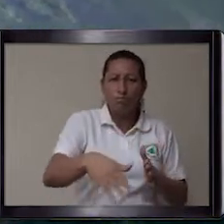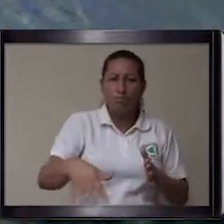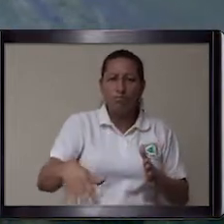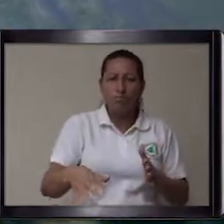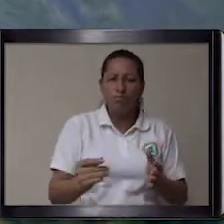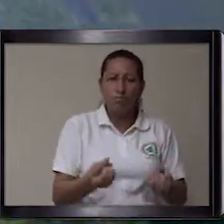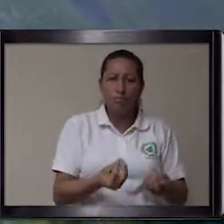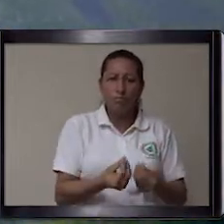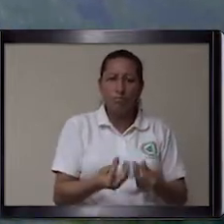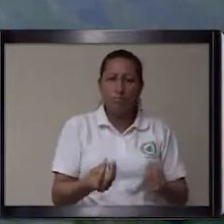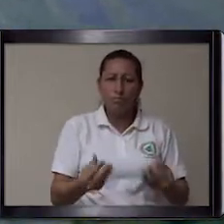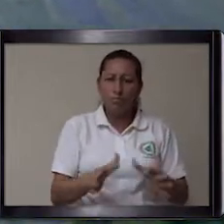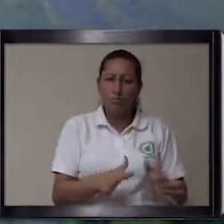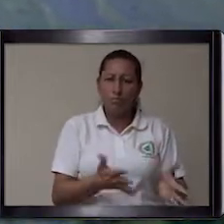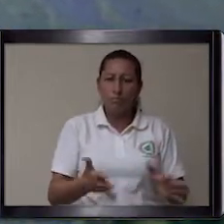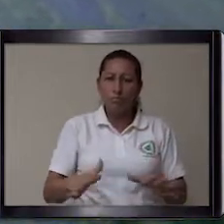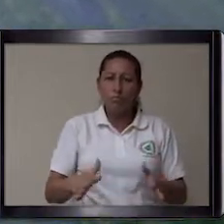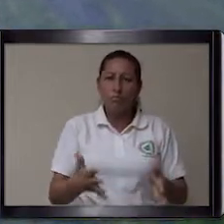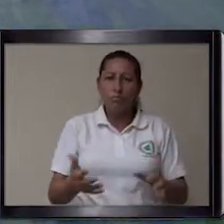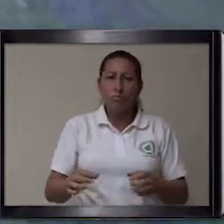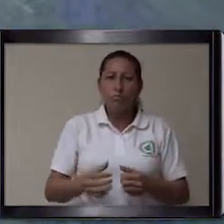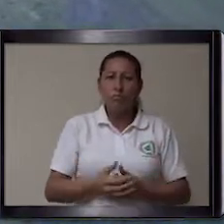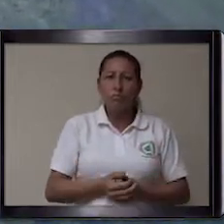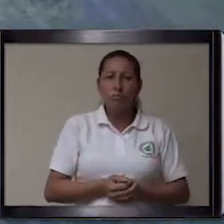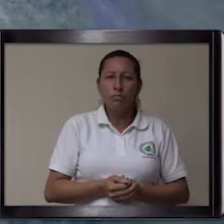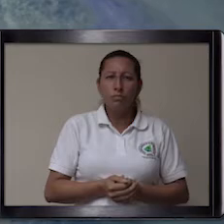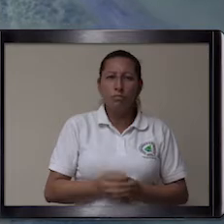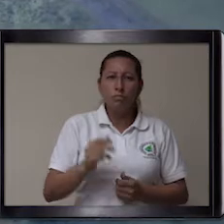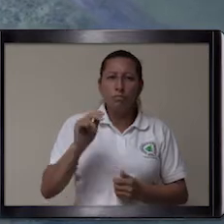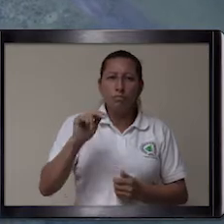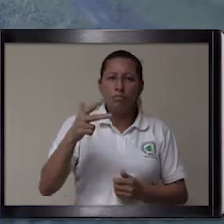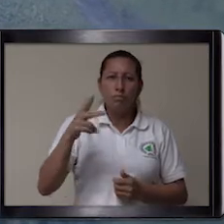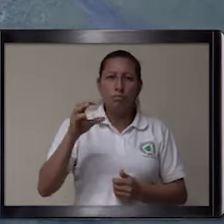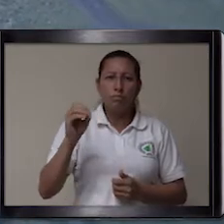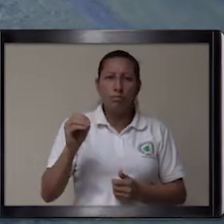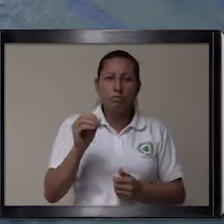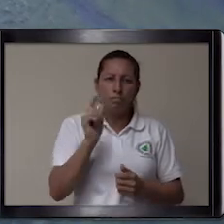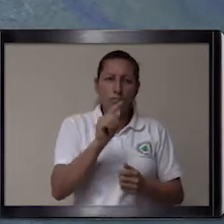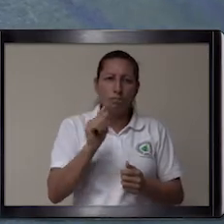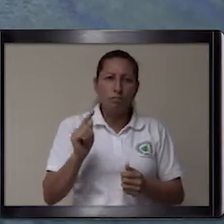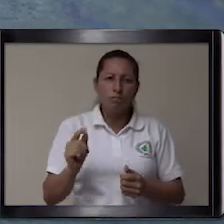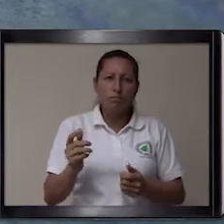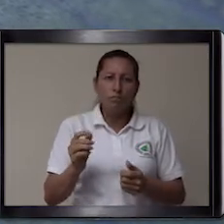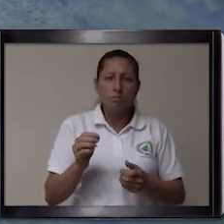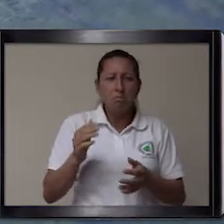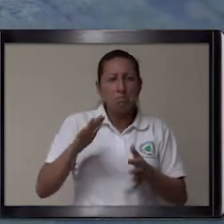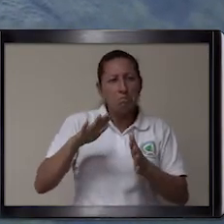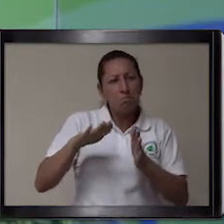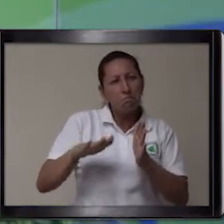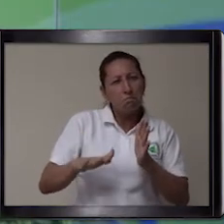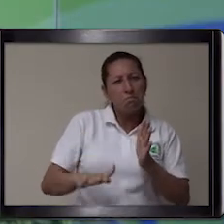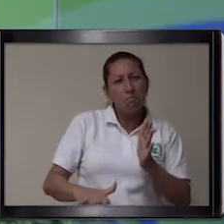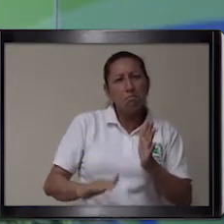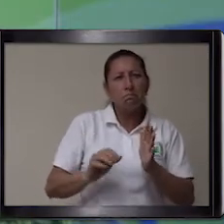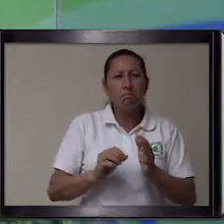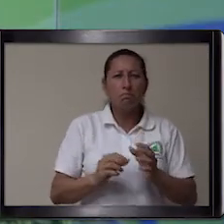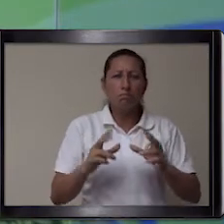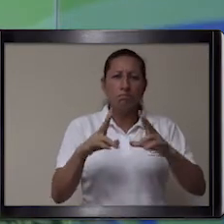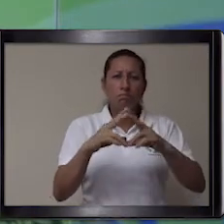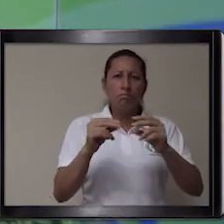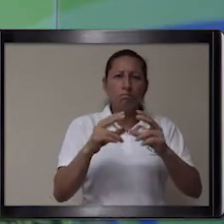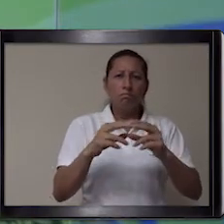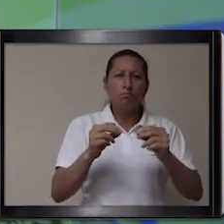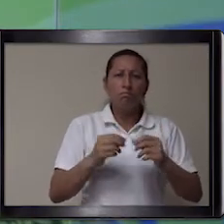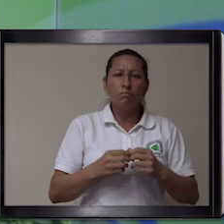deslizamientos, a estas inestabilidades. Pero el 80%, no, tal vez menos, del